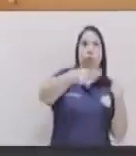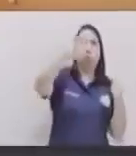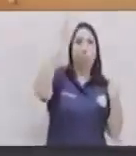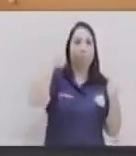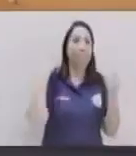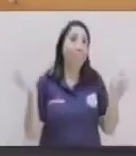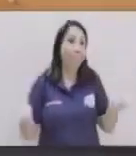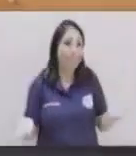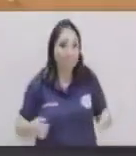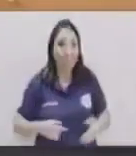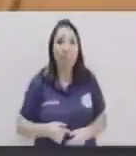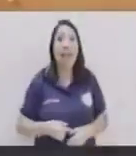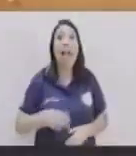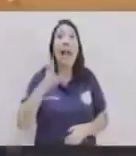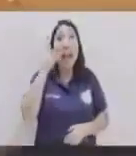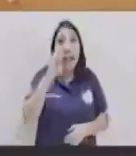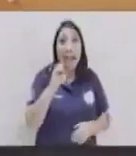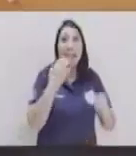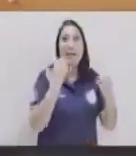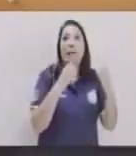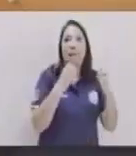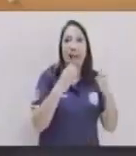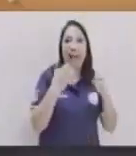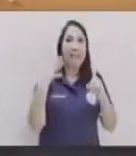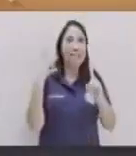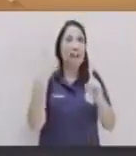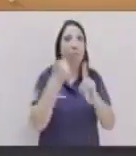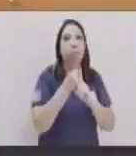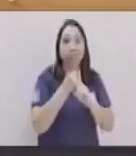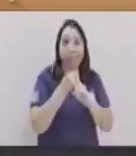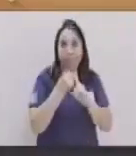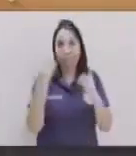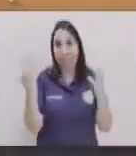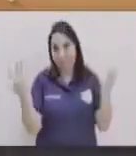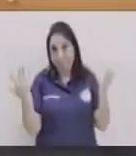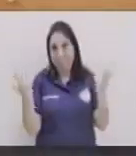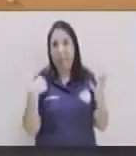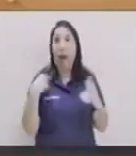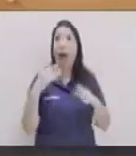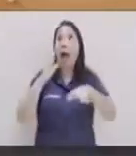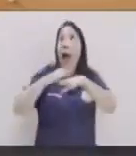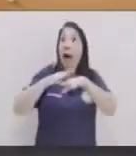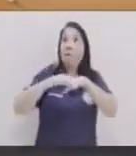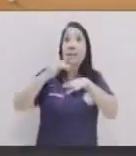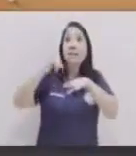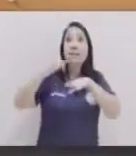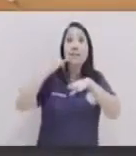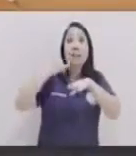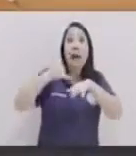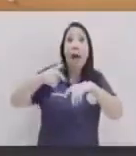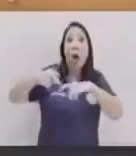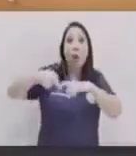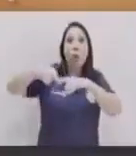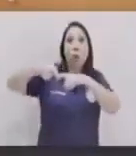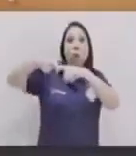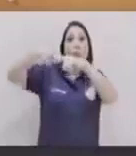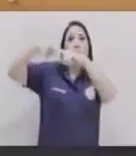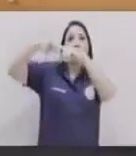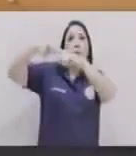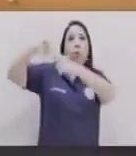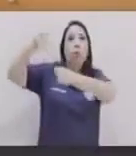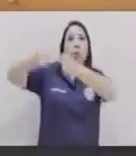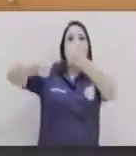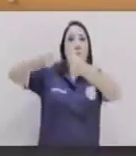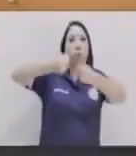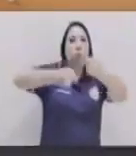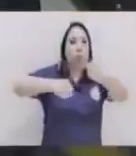¿verdad? Entonces eso fue una emergencia porque se tuvo que llamar una grúa, llegó y movieron